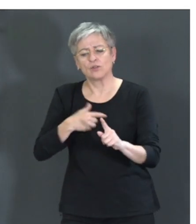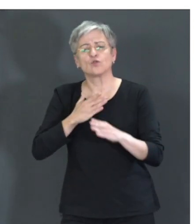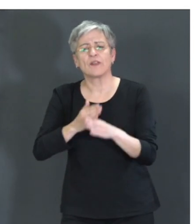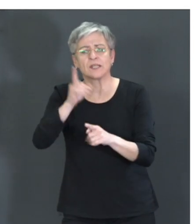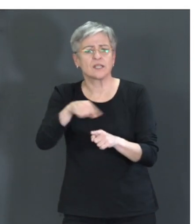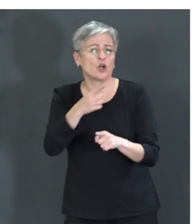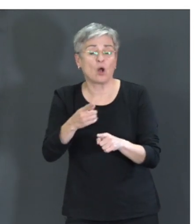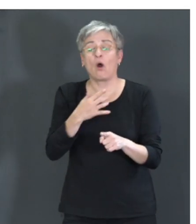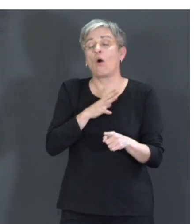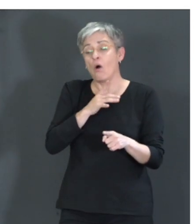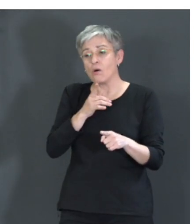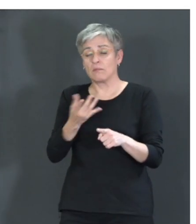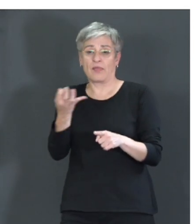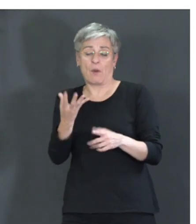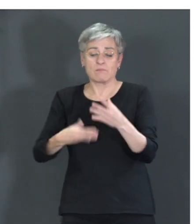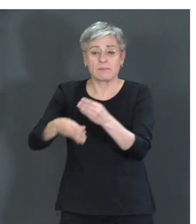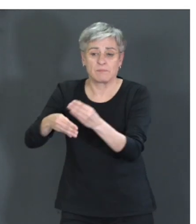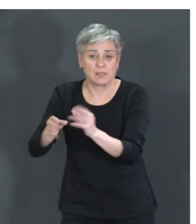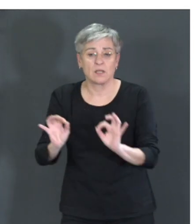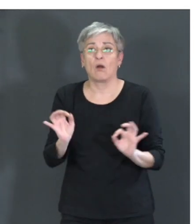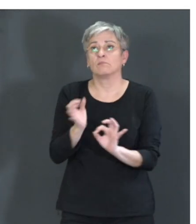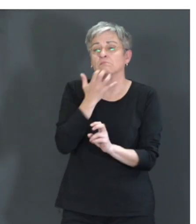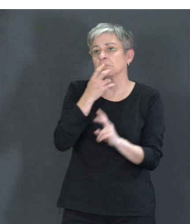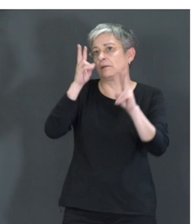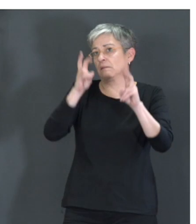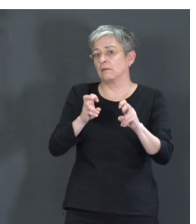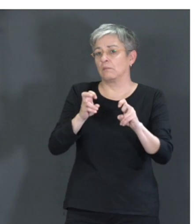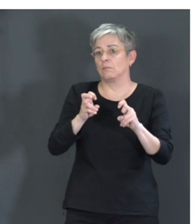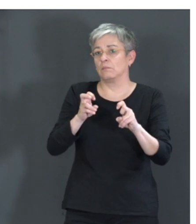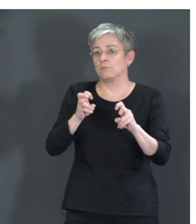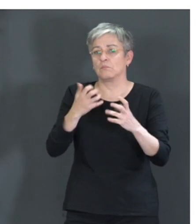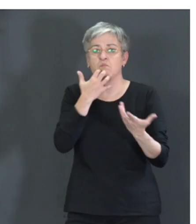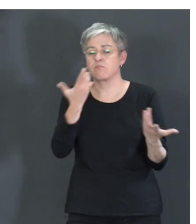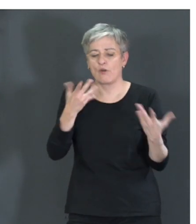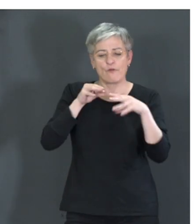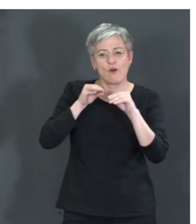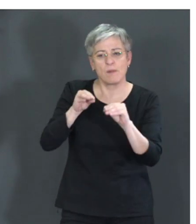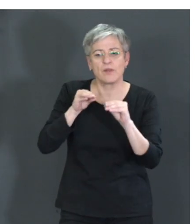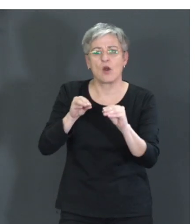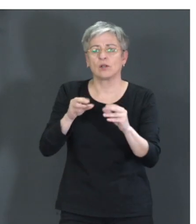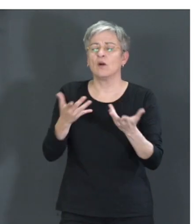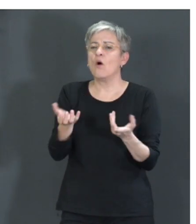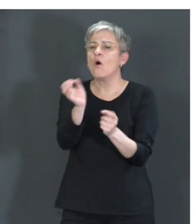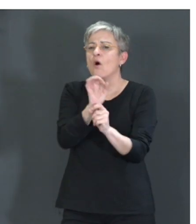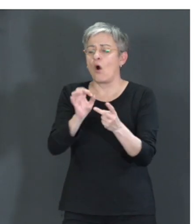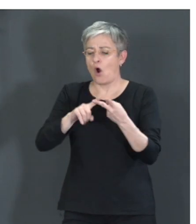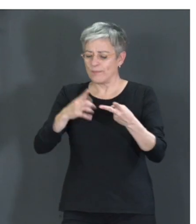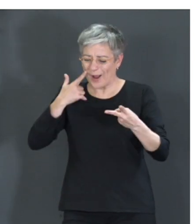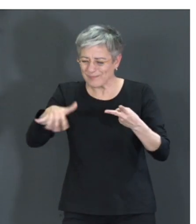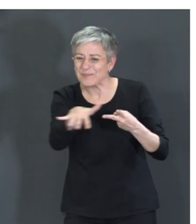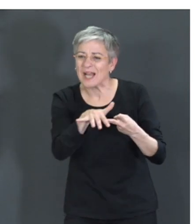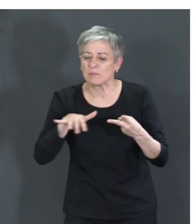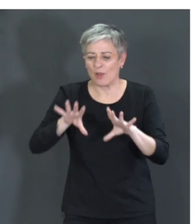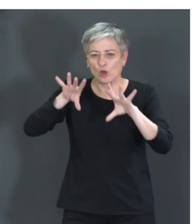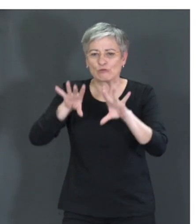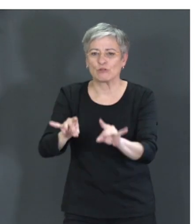En cuanto a formación, en cuanto a si hemos de hacer alguna actuación en el medio físico,